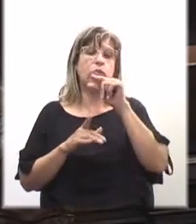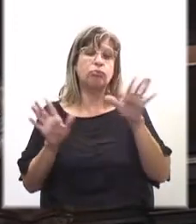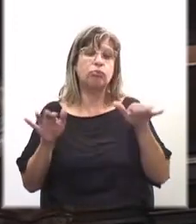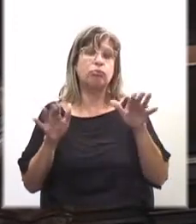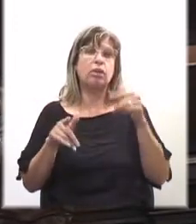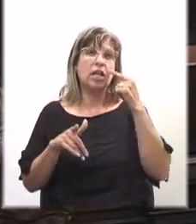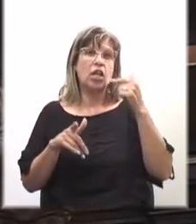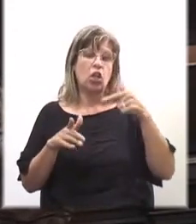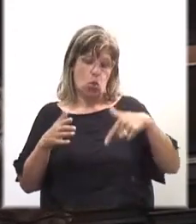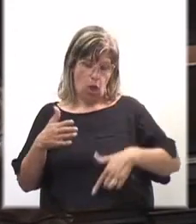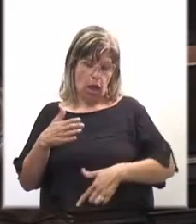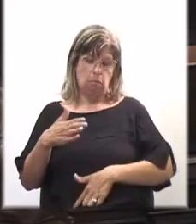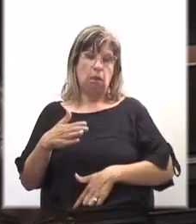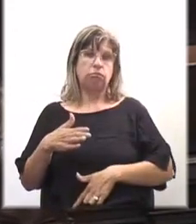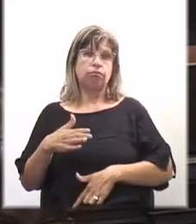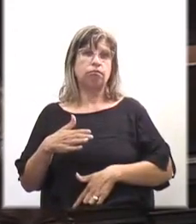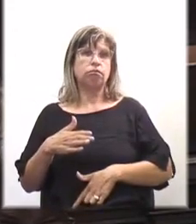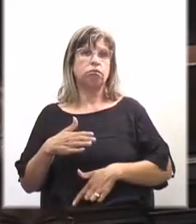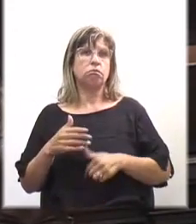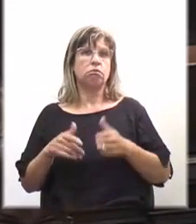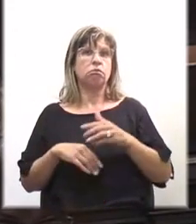cintura.